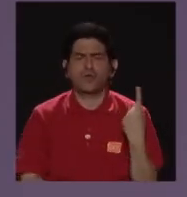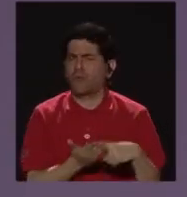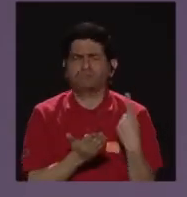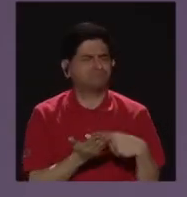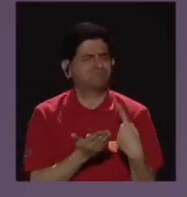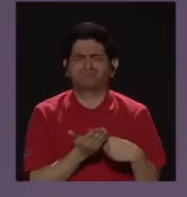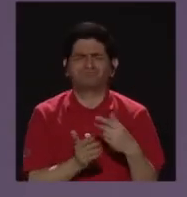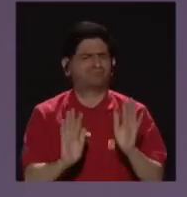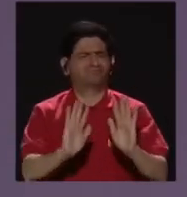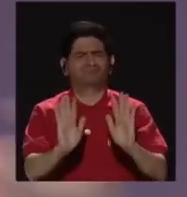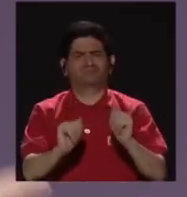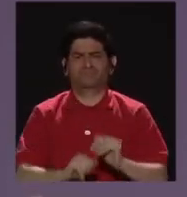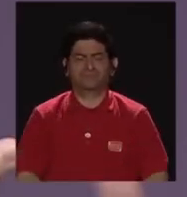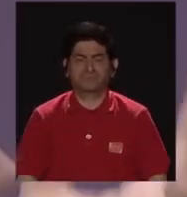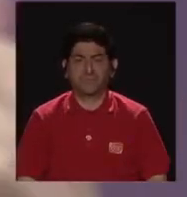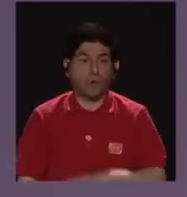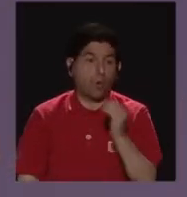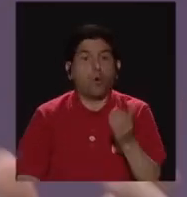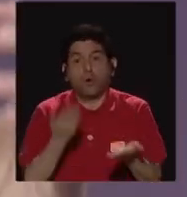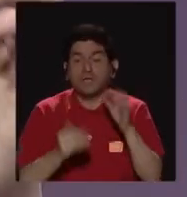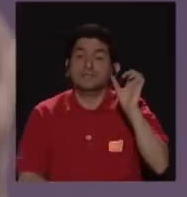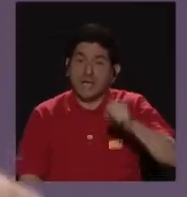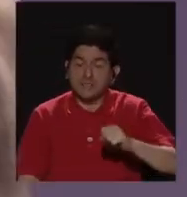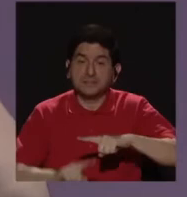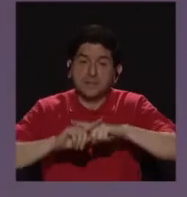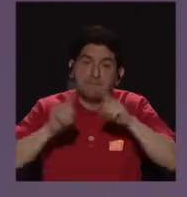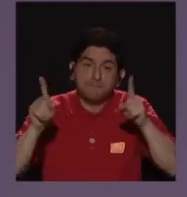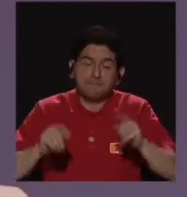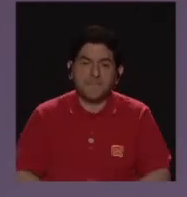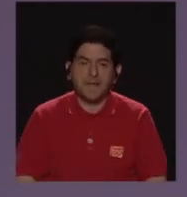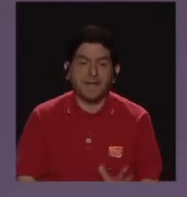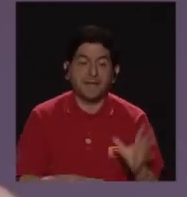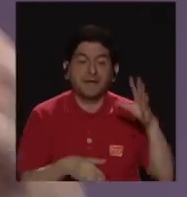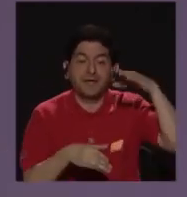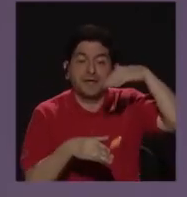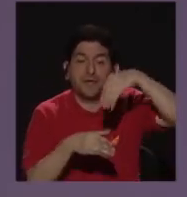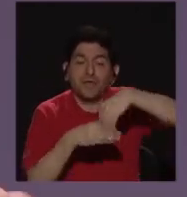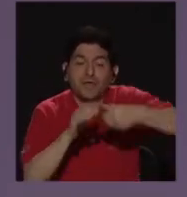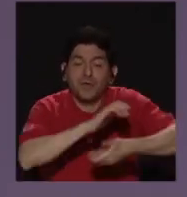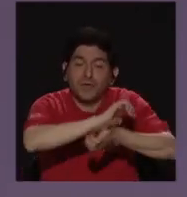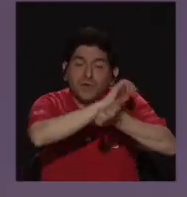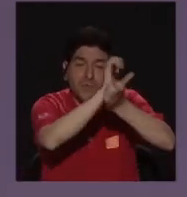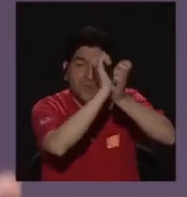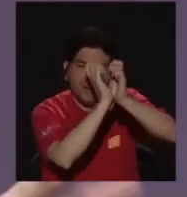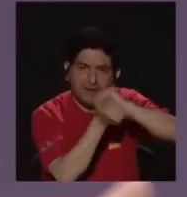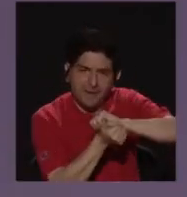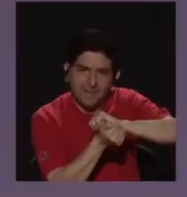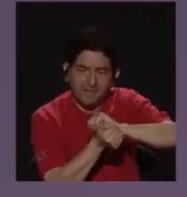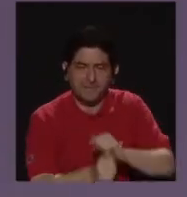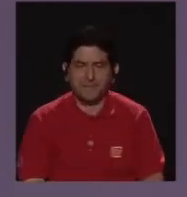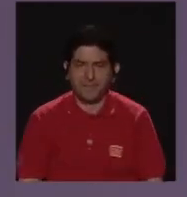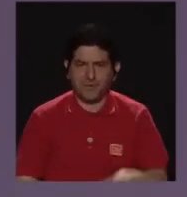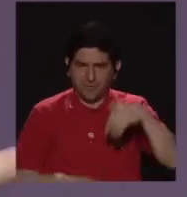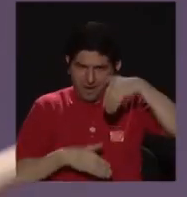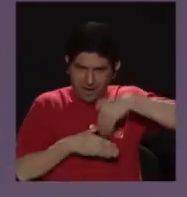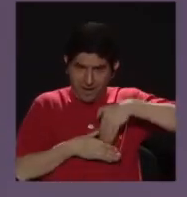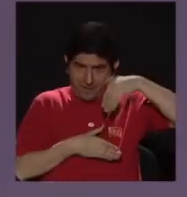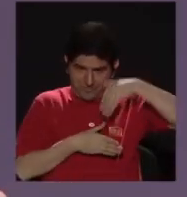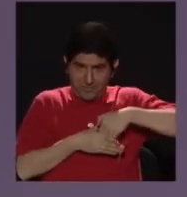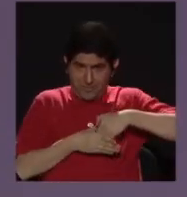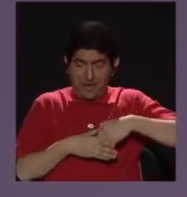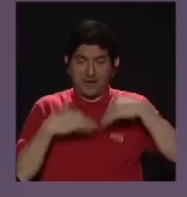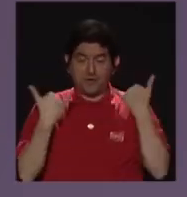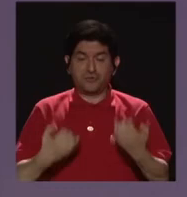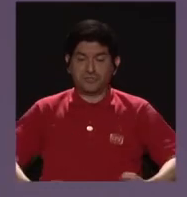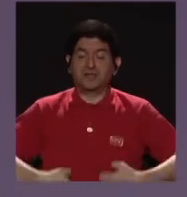hacia el pronto darla pero tal vez al incluirse tratar de modificar que esté desde dentro lo